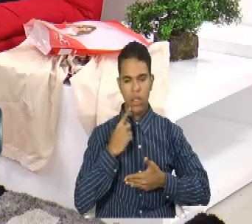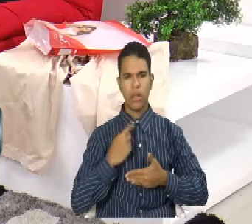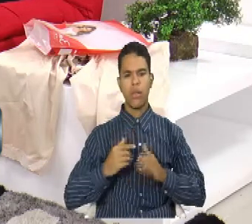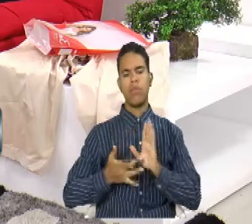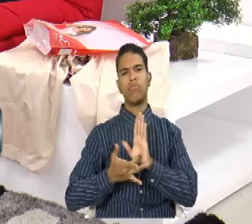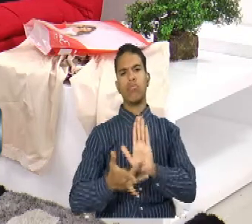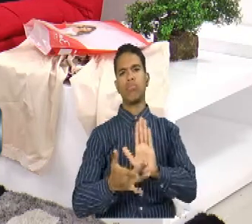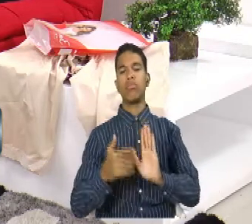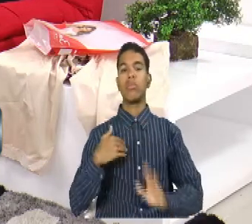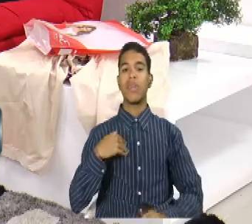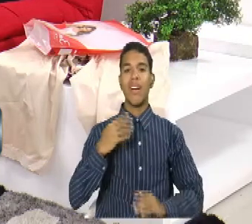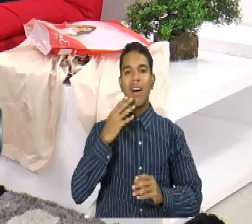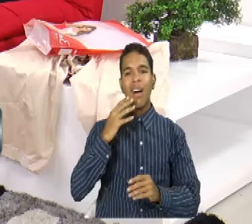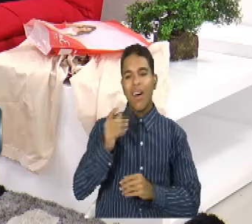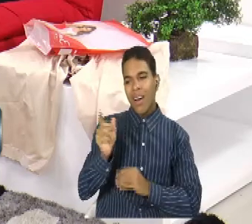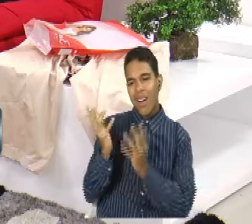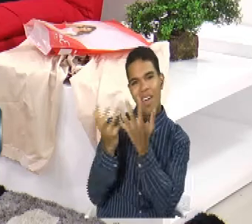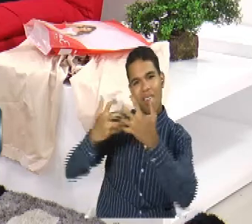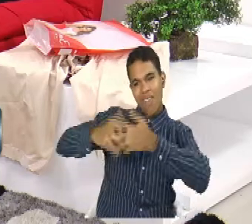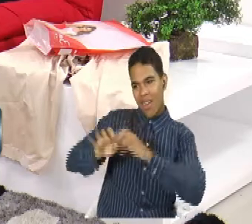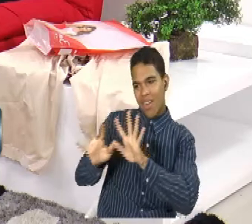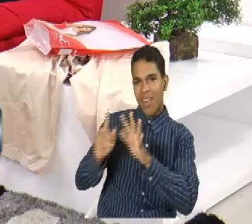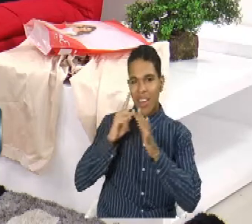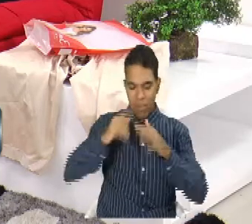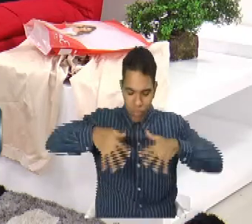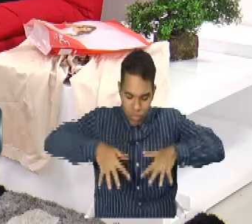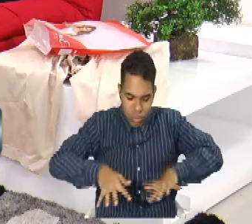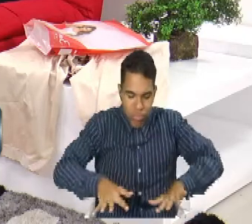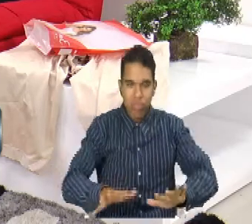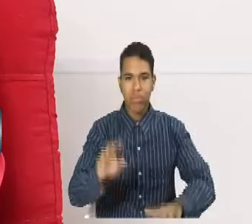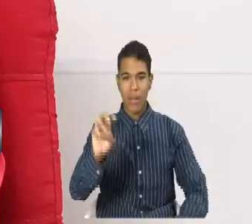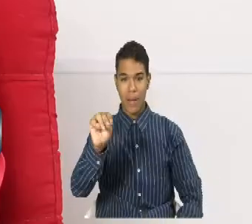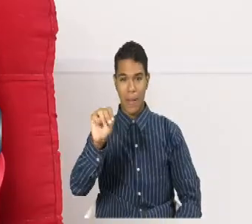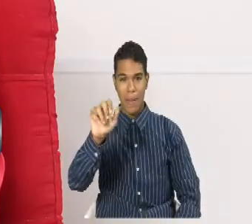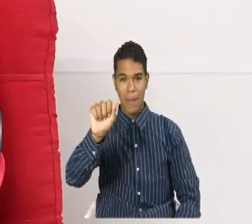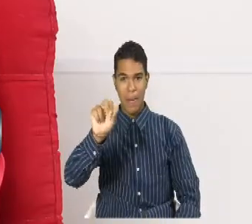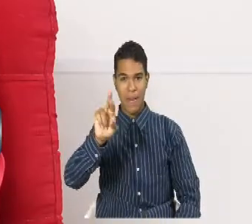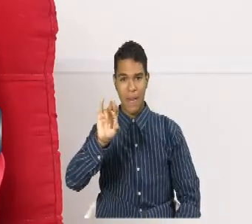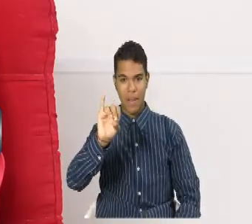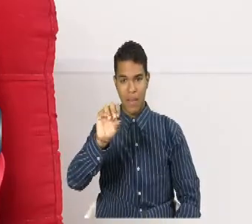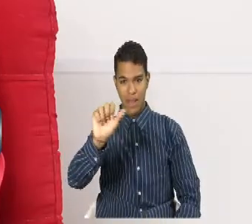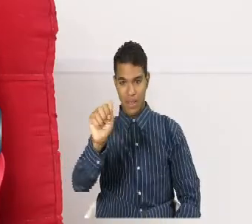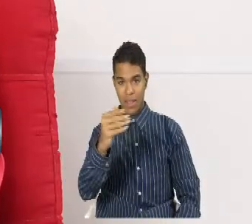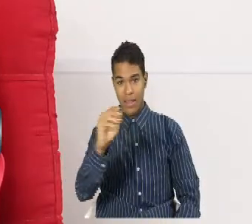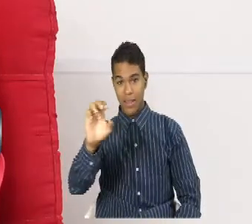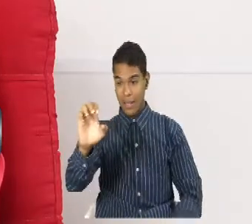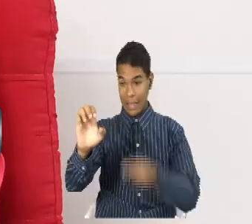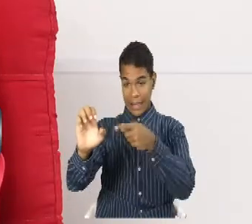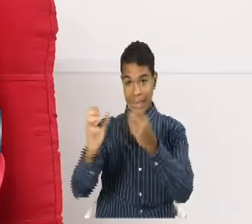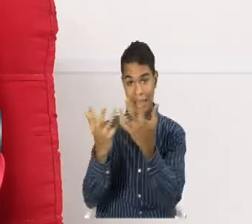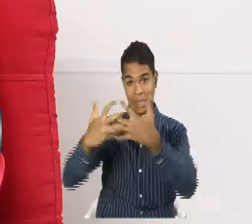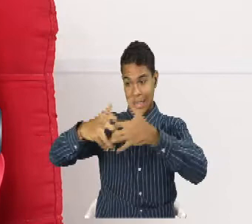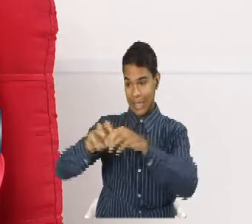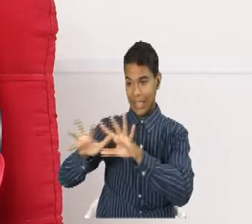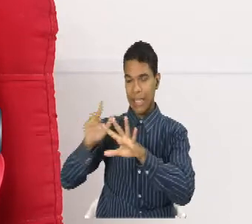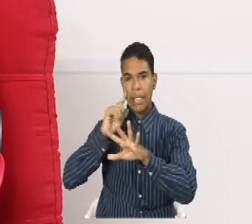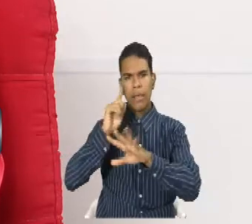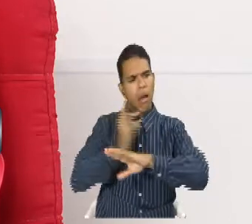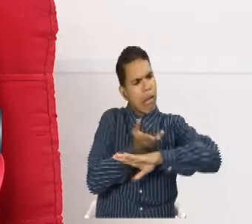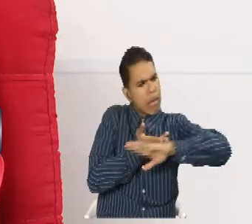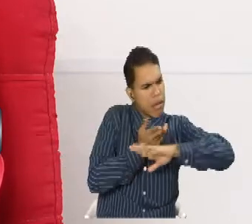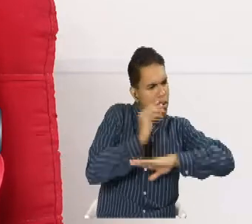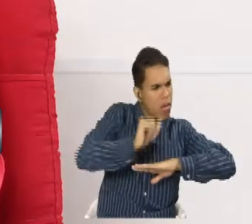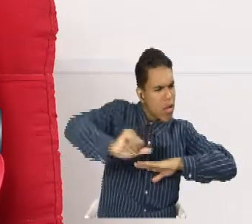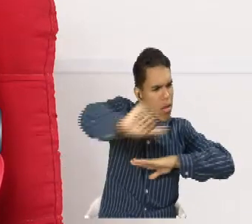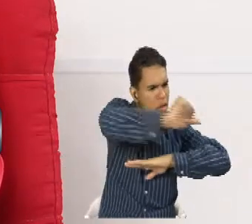como María E se esmeran muchísimo para cumplir como con estas exigencias del público femenino.